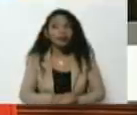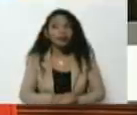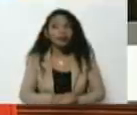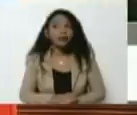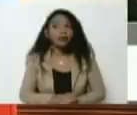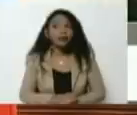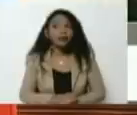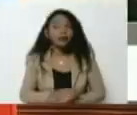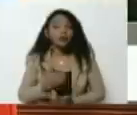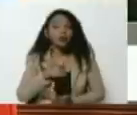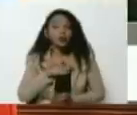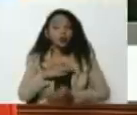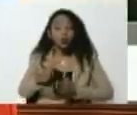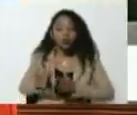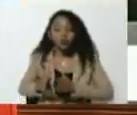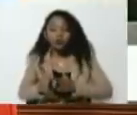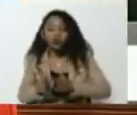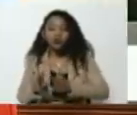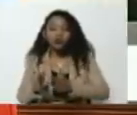Nuestro camino es electoral.